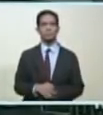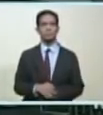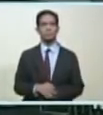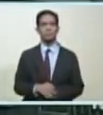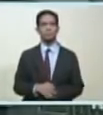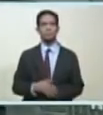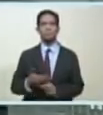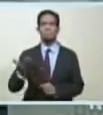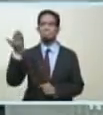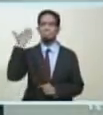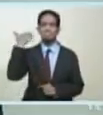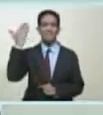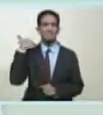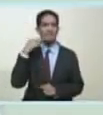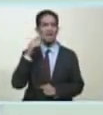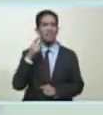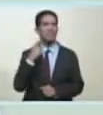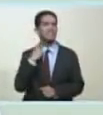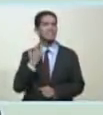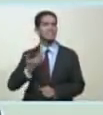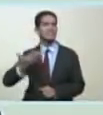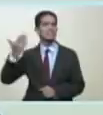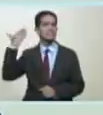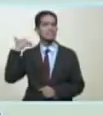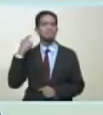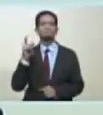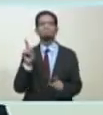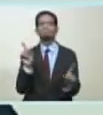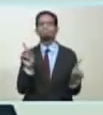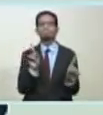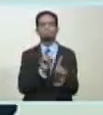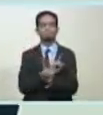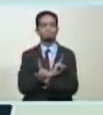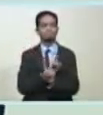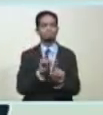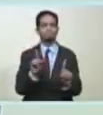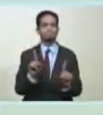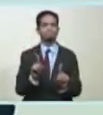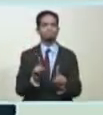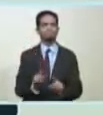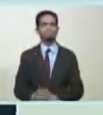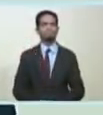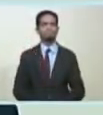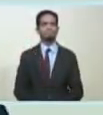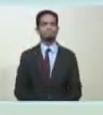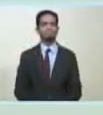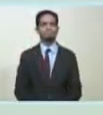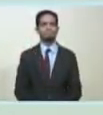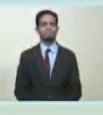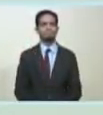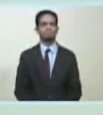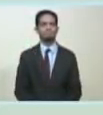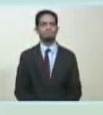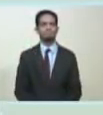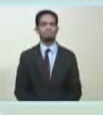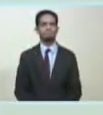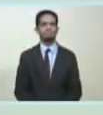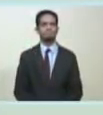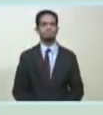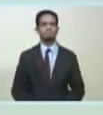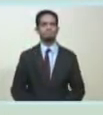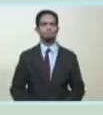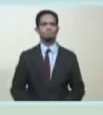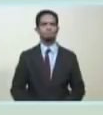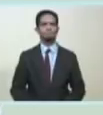pasado, anticuado de la doctrina Monroe, ¿no? Cero doctrina Monroe con nosotros.